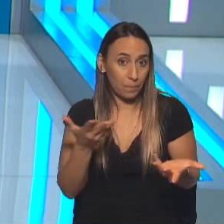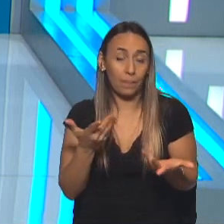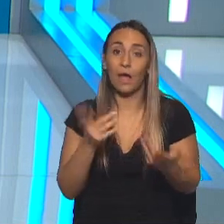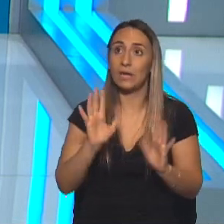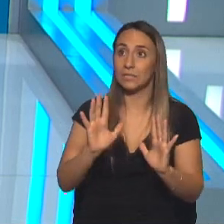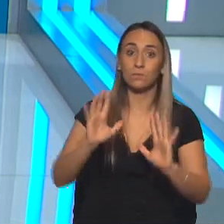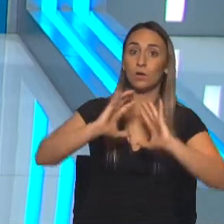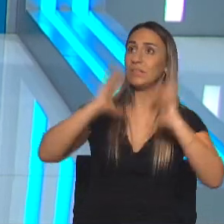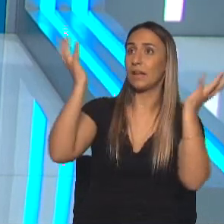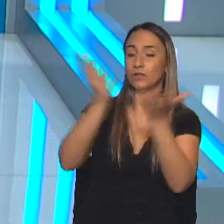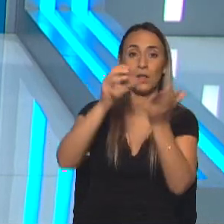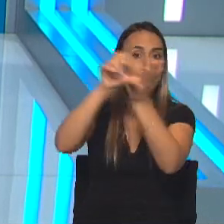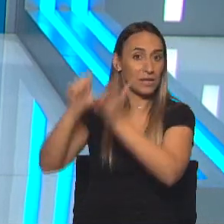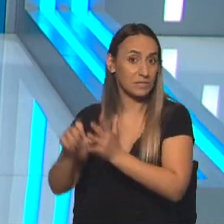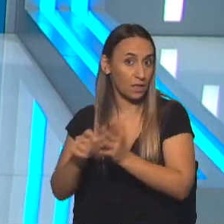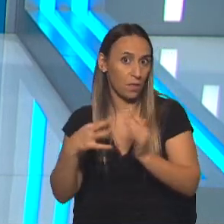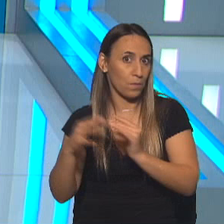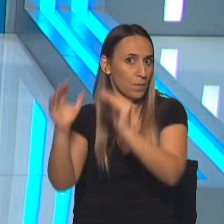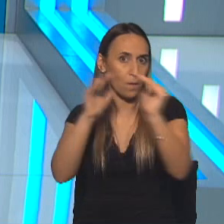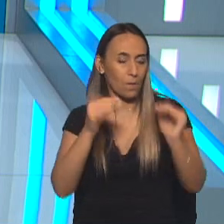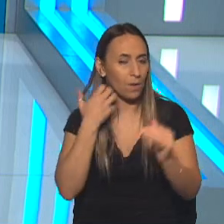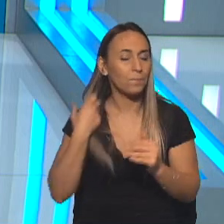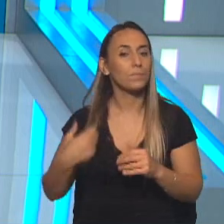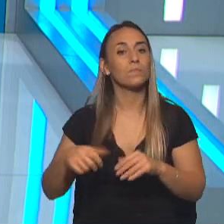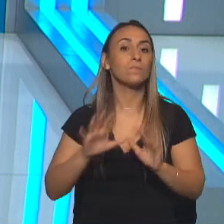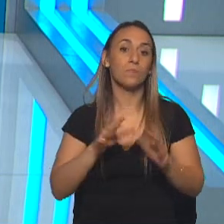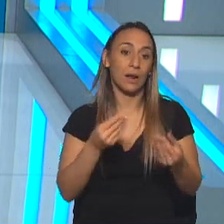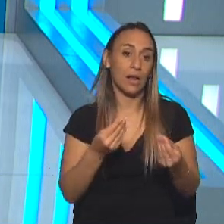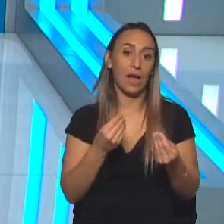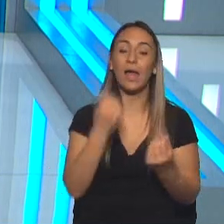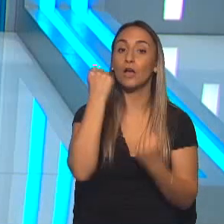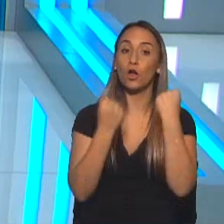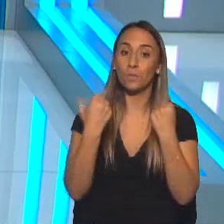internacional justamente la credibilidad y la estabilidad de la macroeconomía argentina.